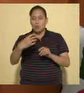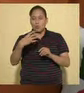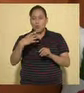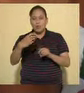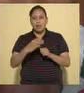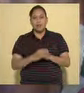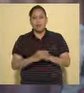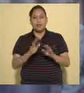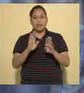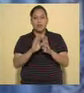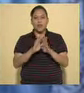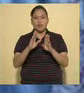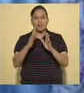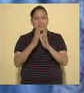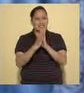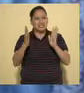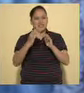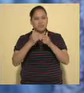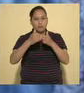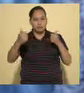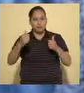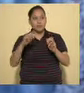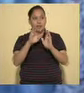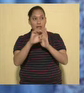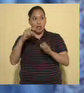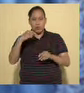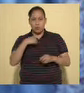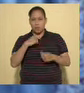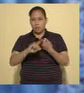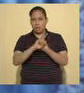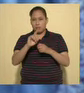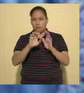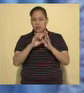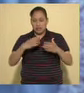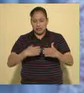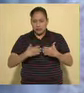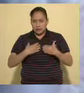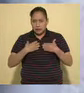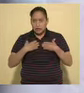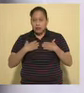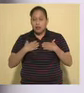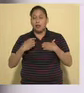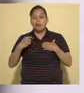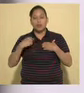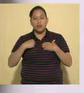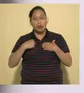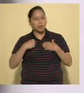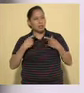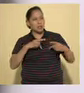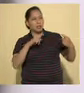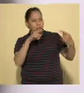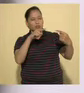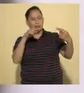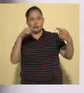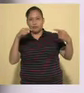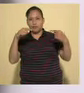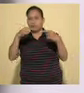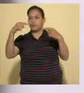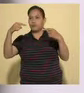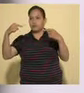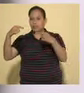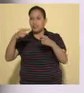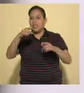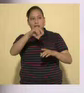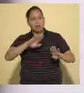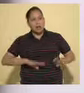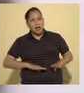se separa, excelente, ¿no? Excelente. Entonces, si tienes problemas, por ejemplo, con la ira, vas a chocar con gente que tiene un buen